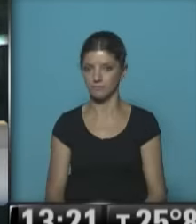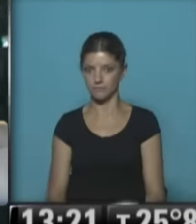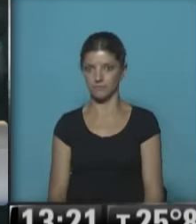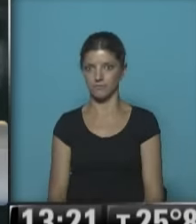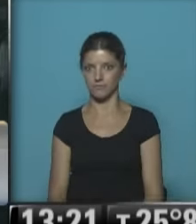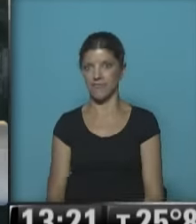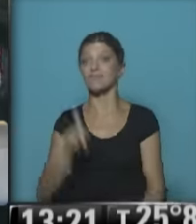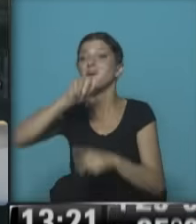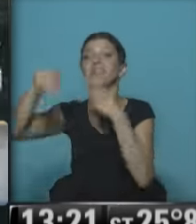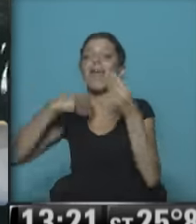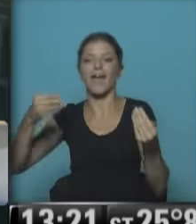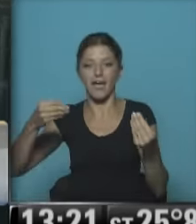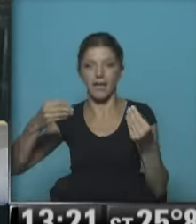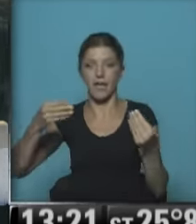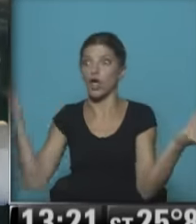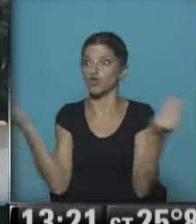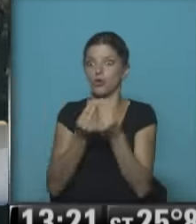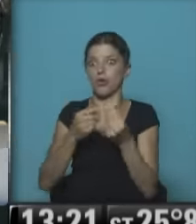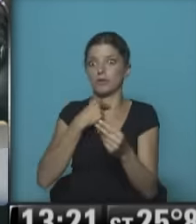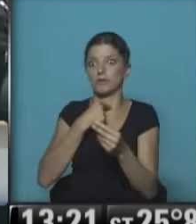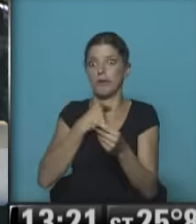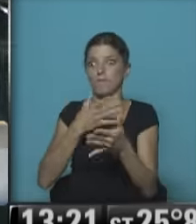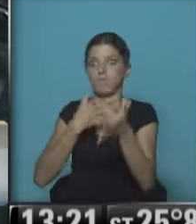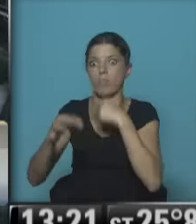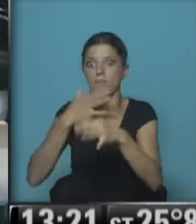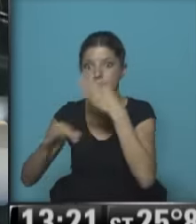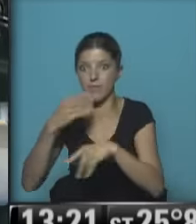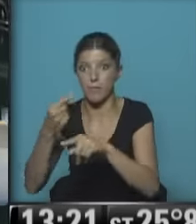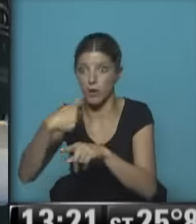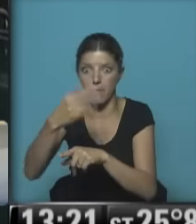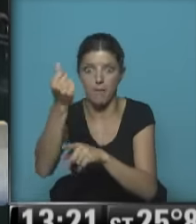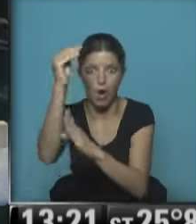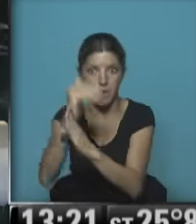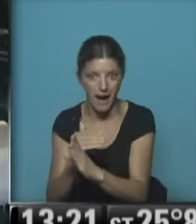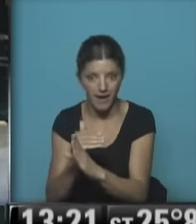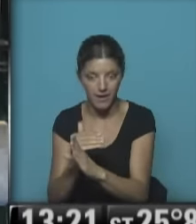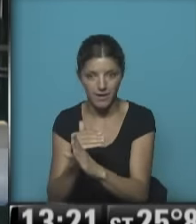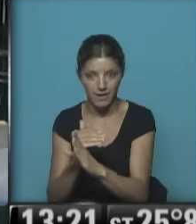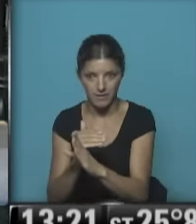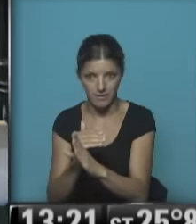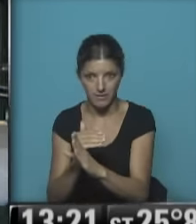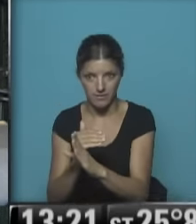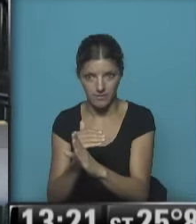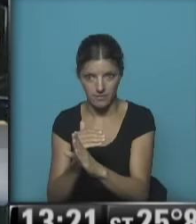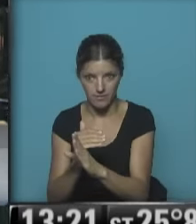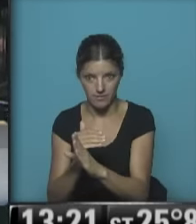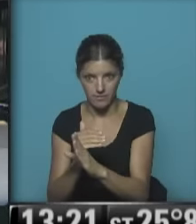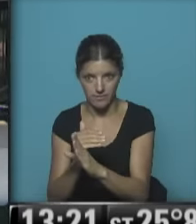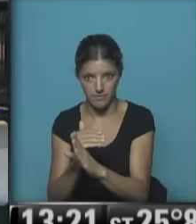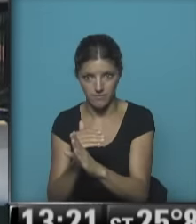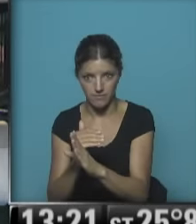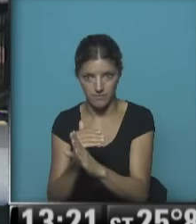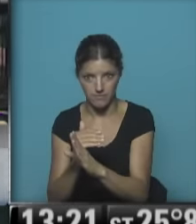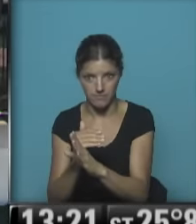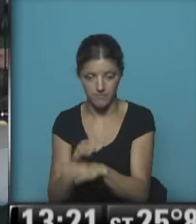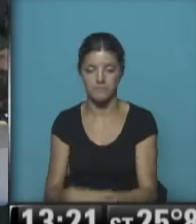Esto provocaría una reactivación mundial porque hay una baja, uno de los costos fundamentales de la economía debería generar un boom